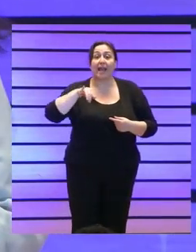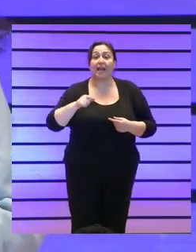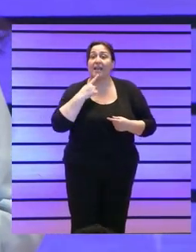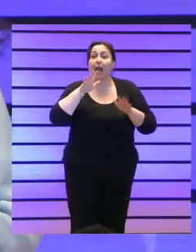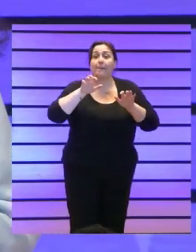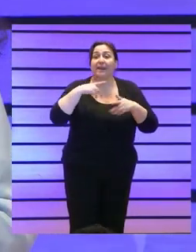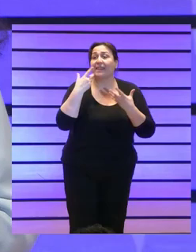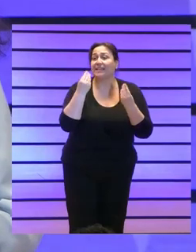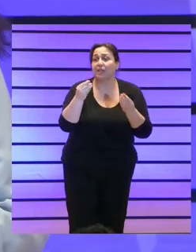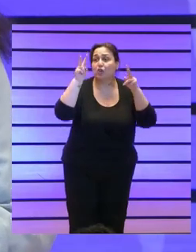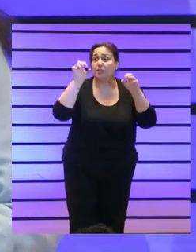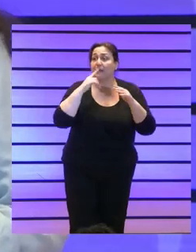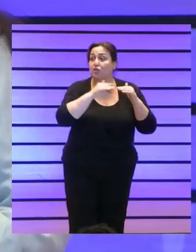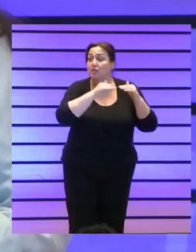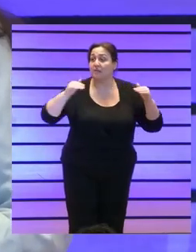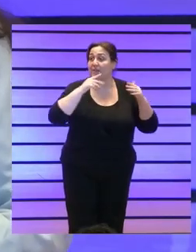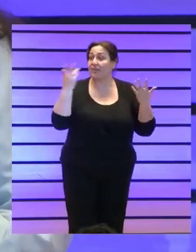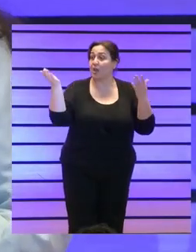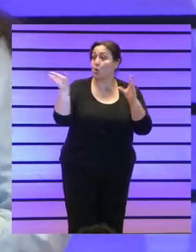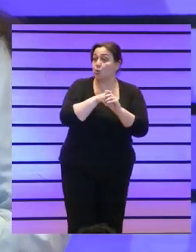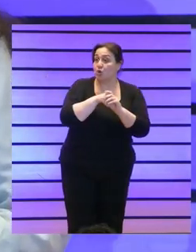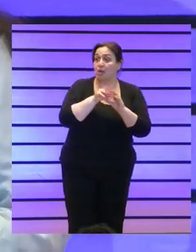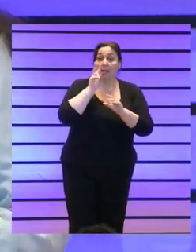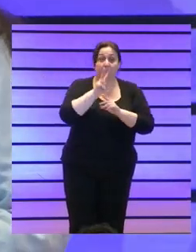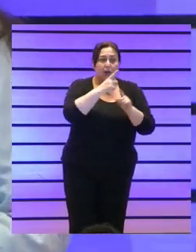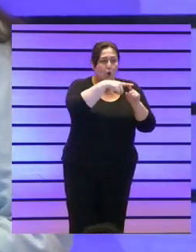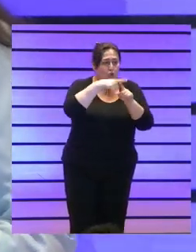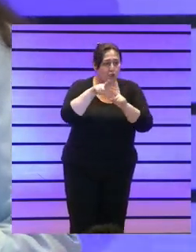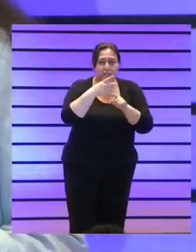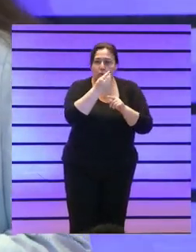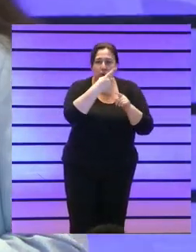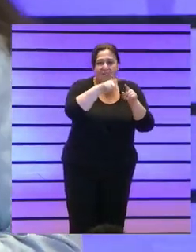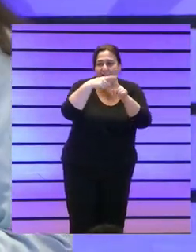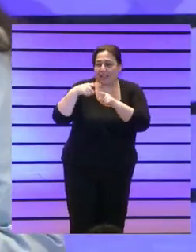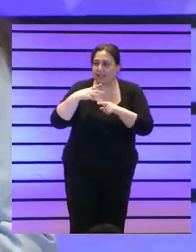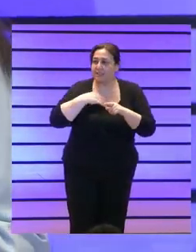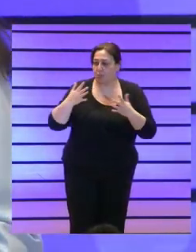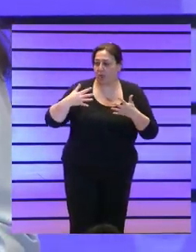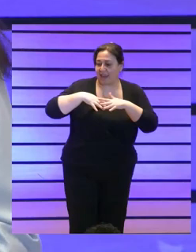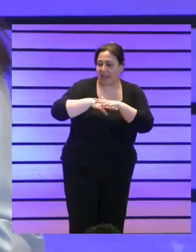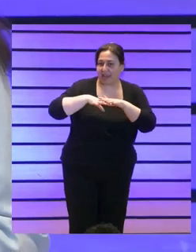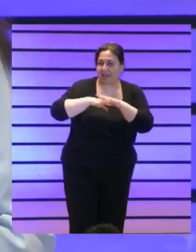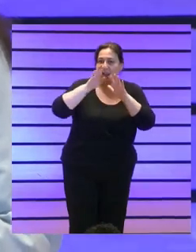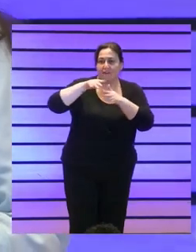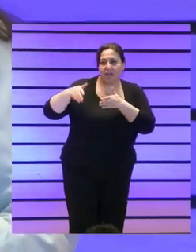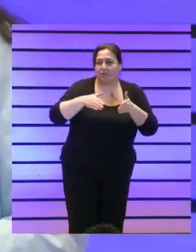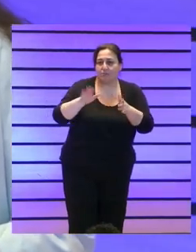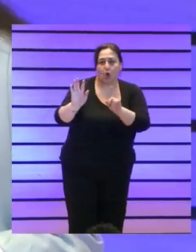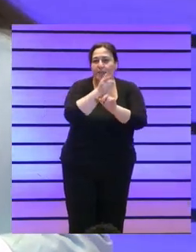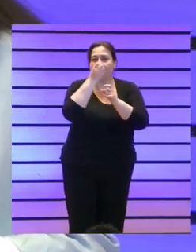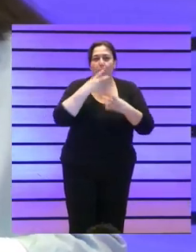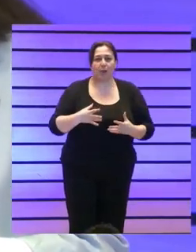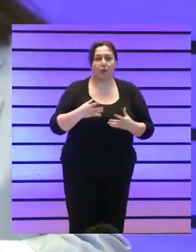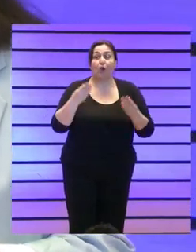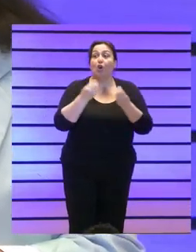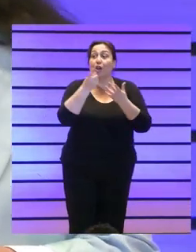tanto de sostenibilidad e inclusión y ver cómo cosas muy diferentes se pueden ir enredando y llegar siempre a un buen cauce. Y con este